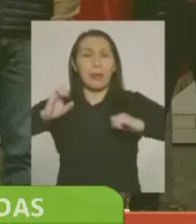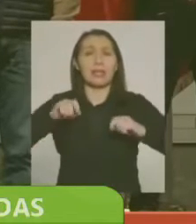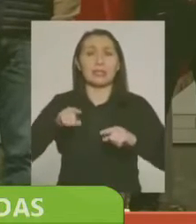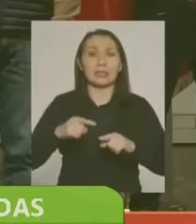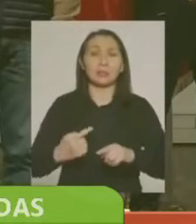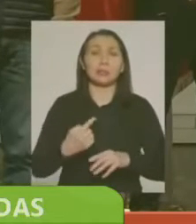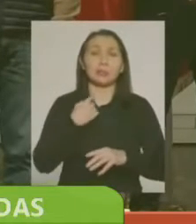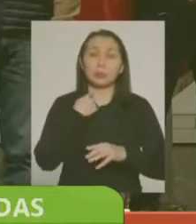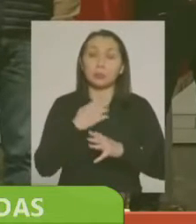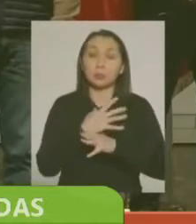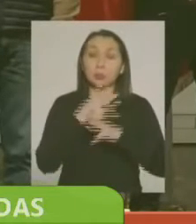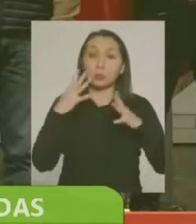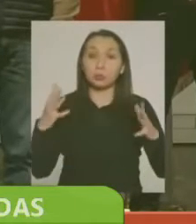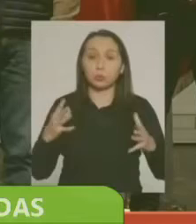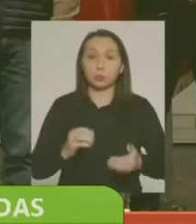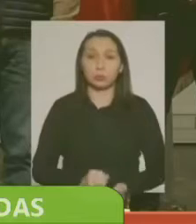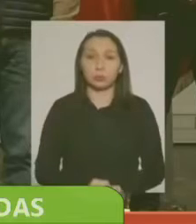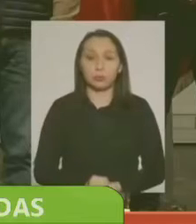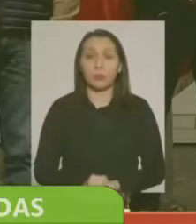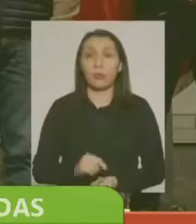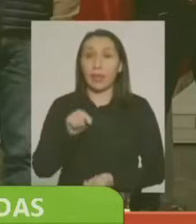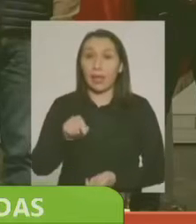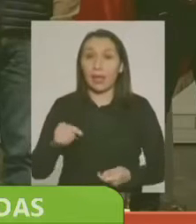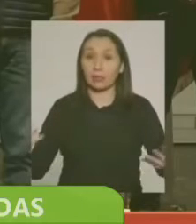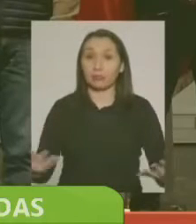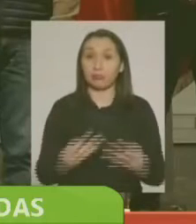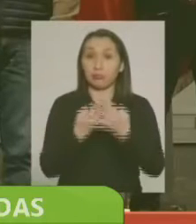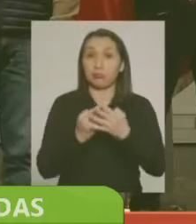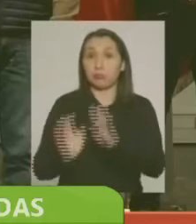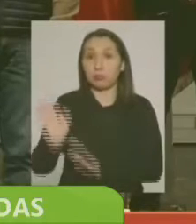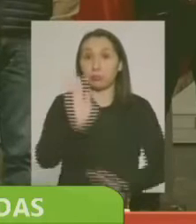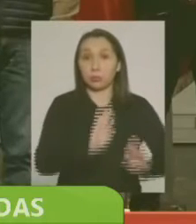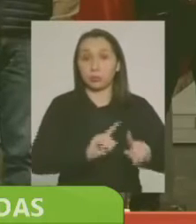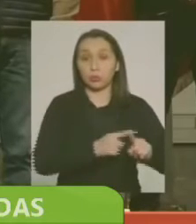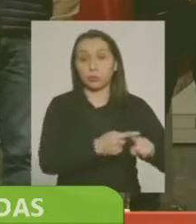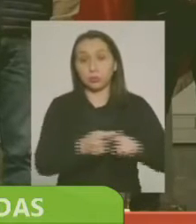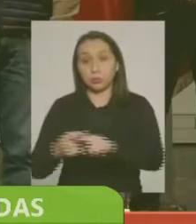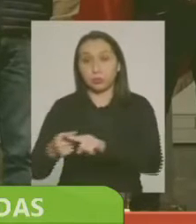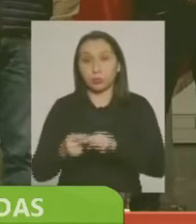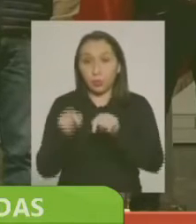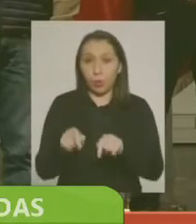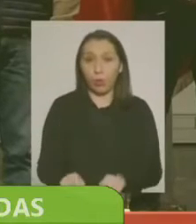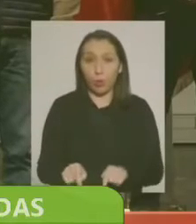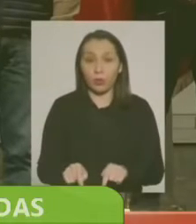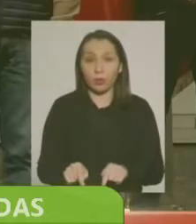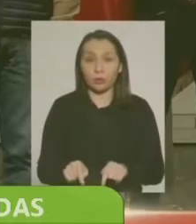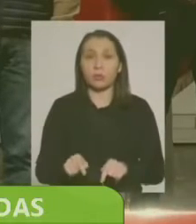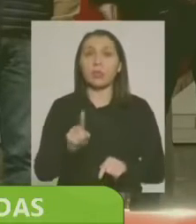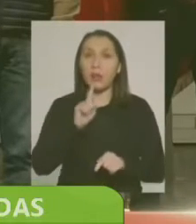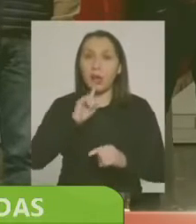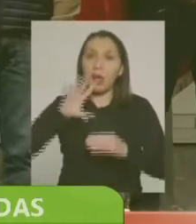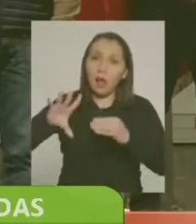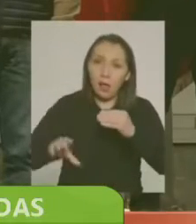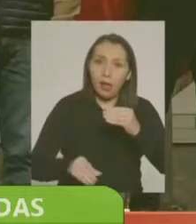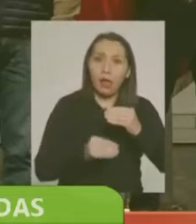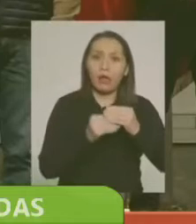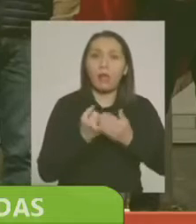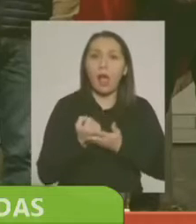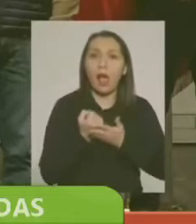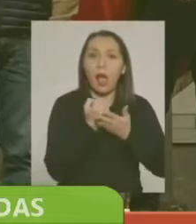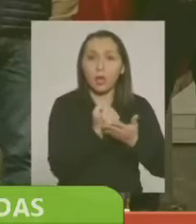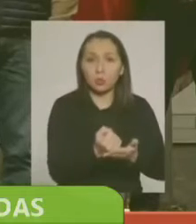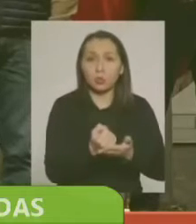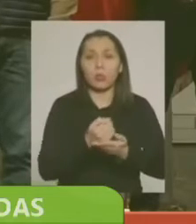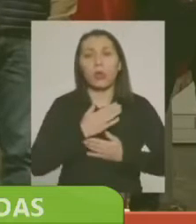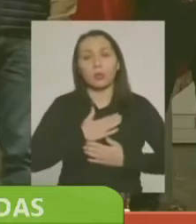primero distingamos que esto nace en atención a la necesidad de poder atender, apoyar a la clase media, porque